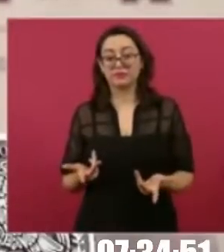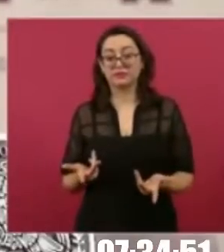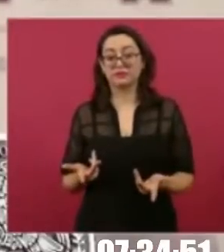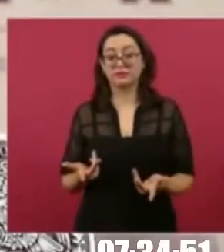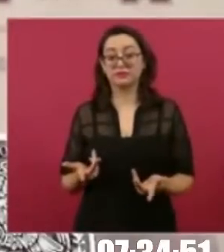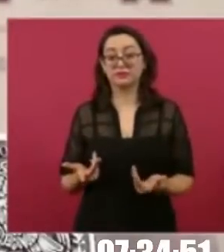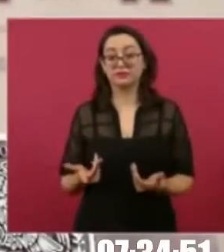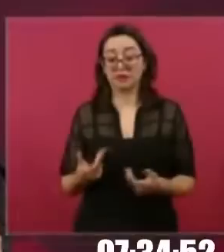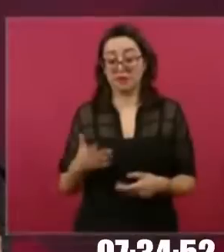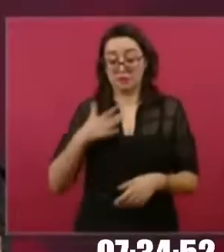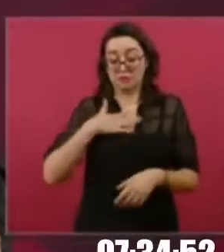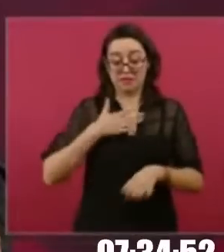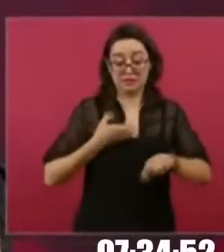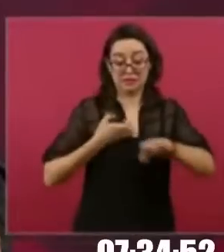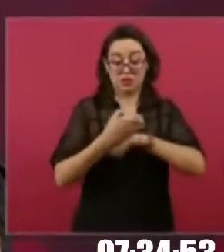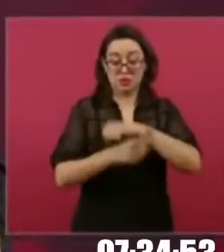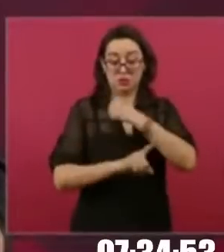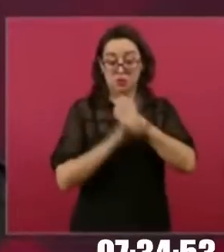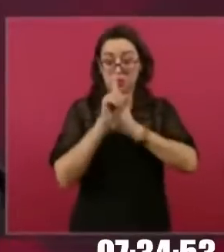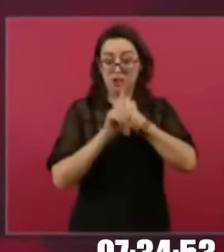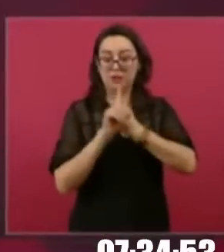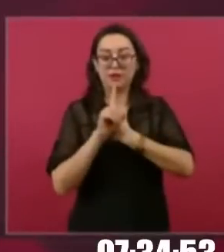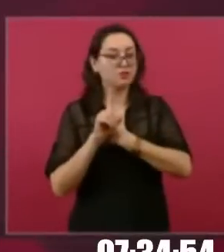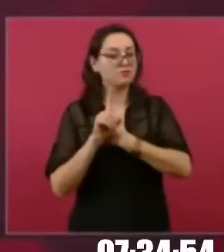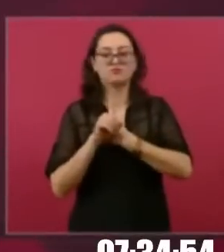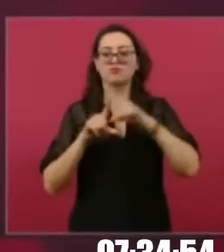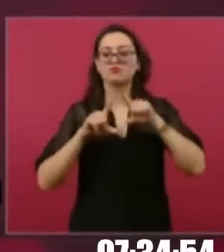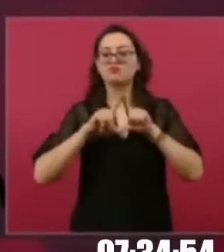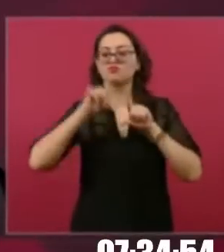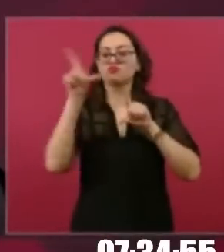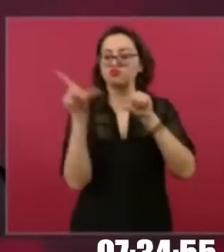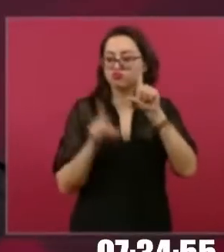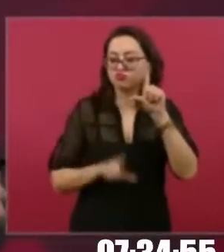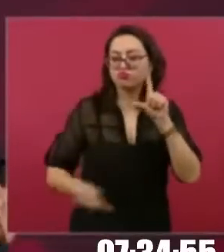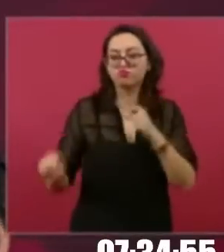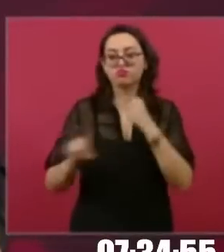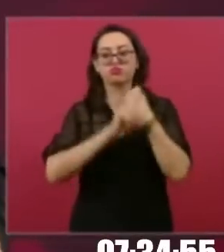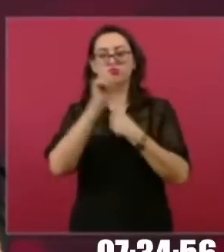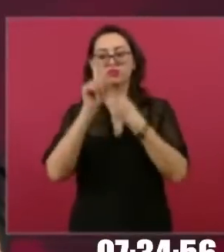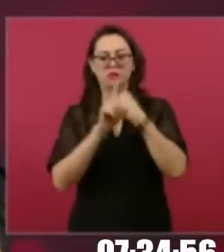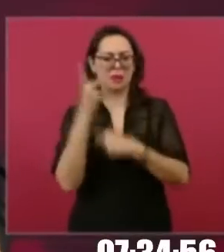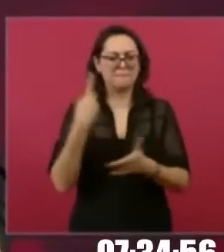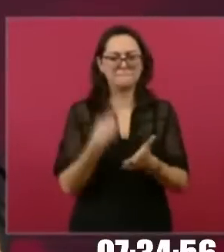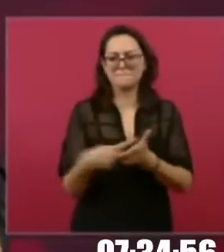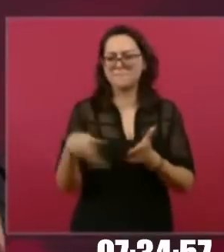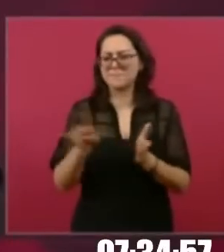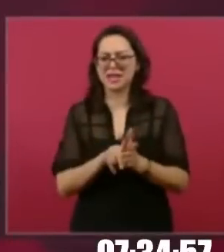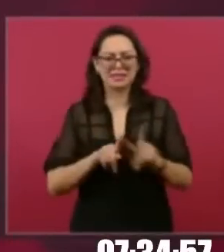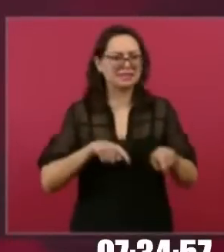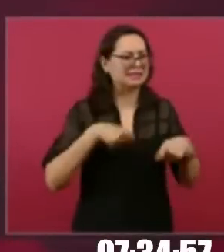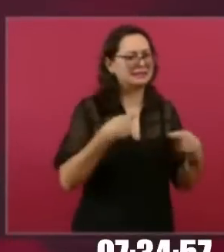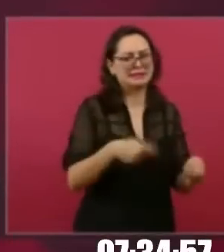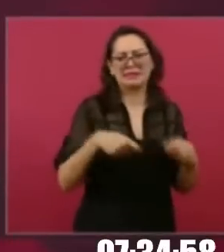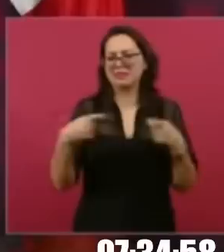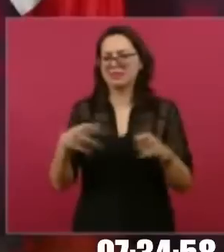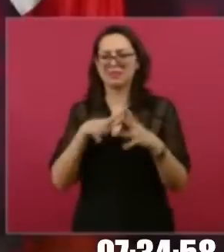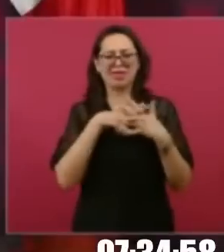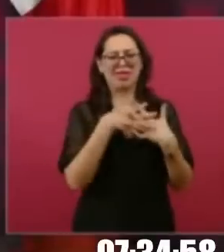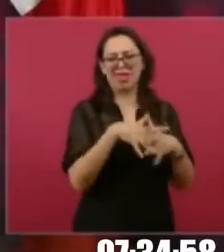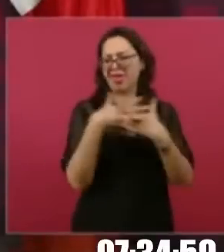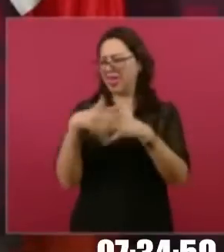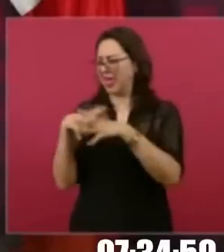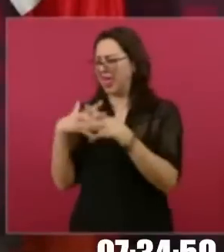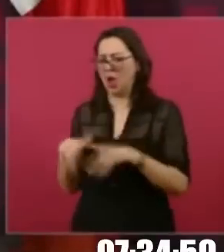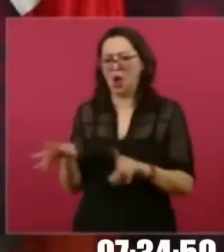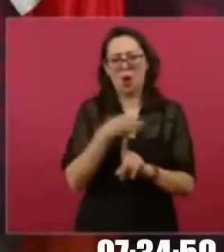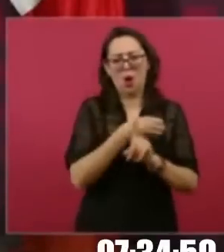riesgo estado que estábamos teniendo con un desorden en Las Plazas y un incremento desmedido pero también de la misma manera